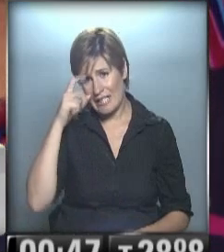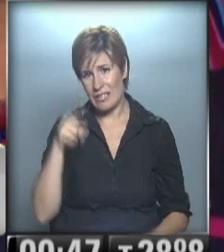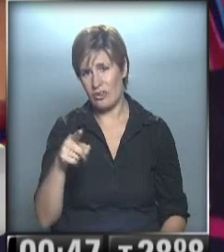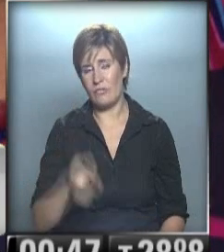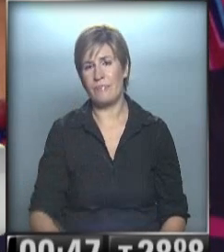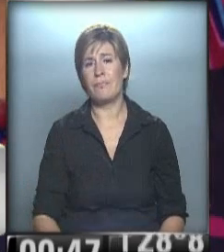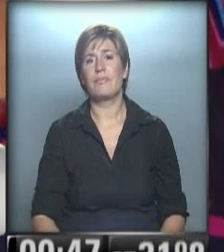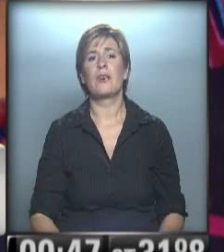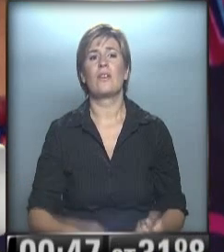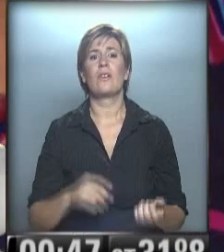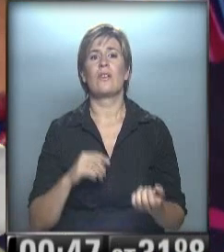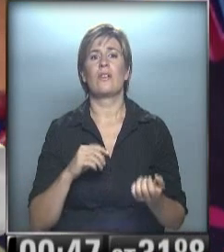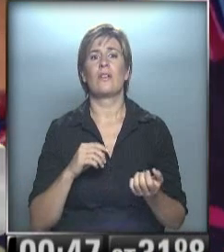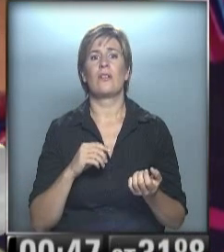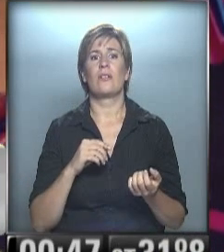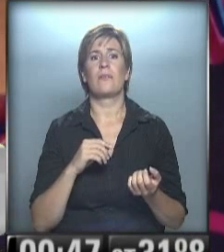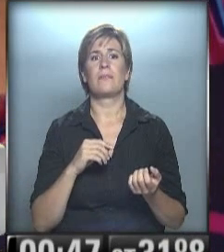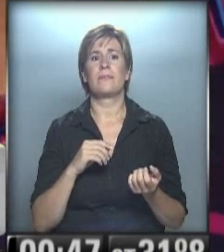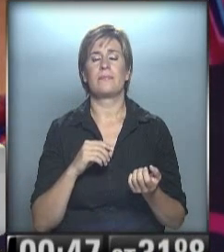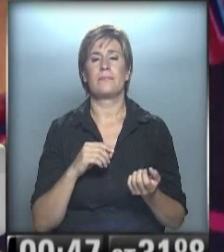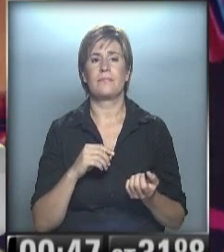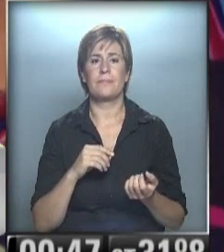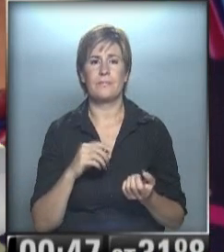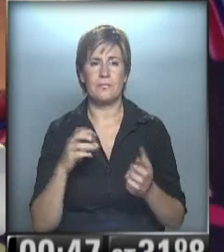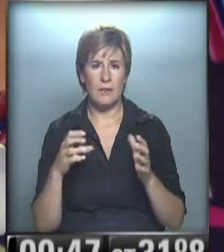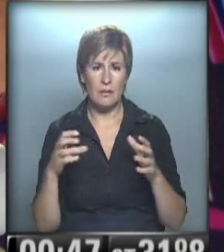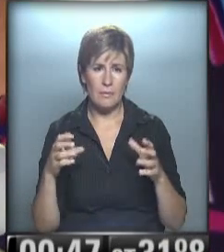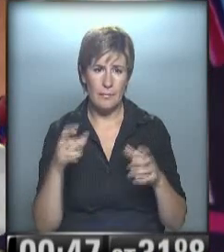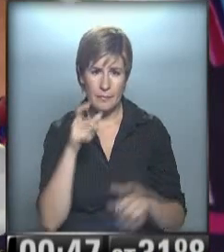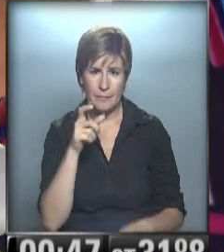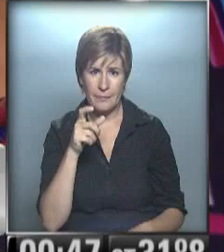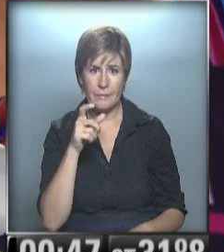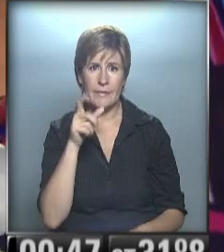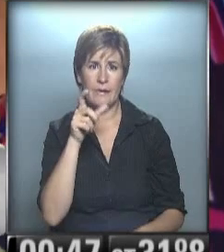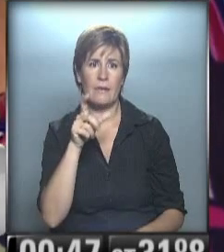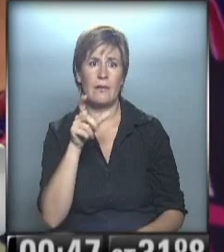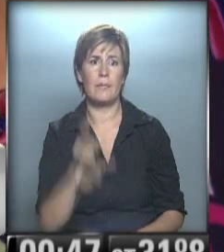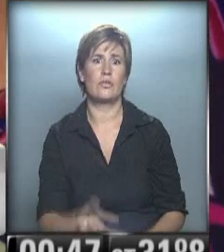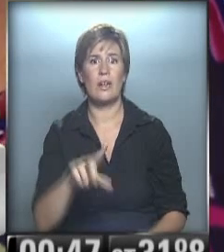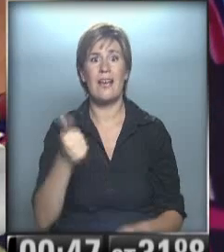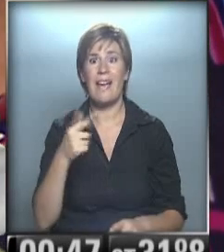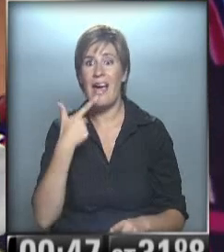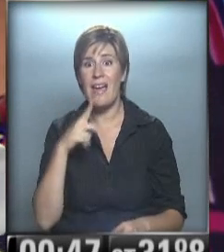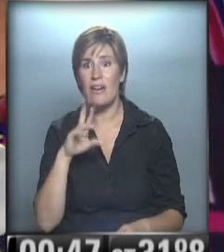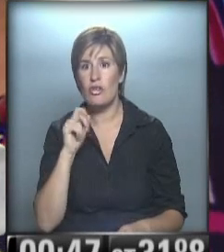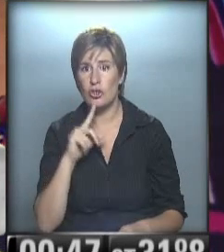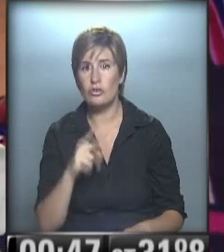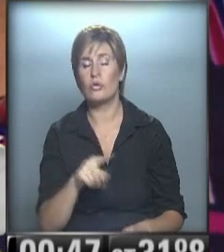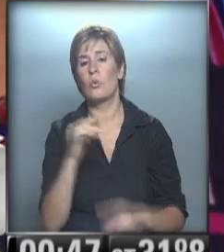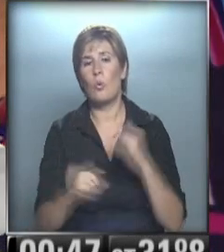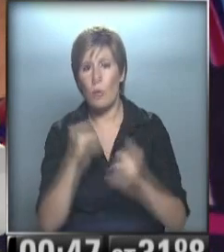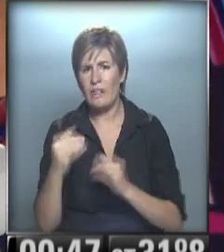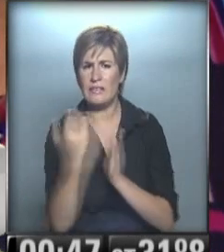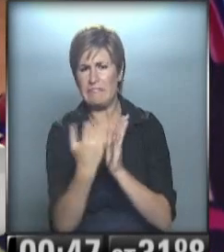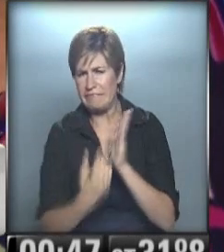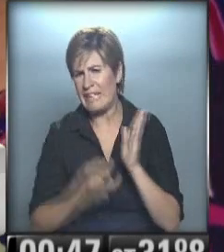Lozano, dirigente comunista y también miembro de la dirección de Marcha Patriótica, confirmó la cifra y la gravedad de la situación.